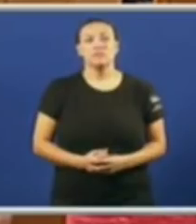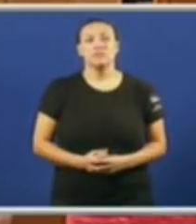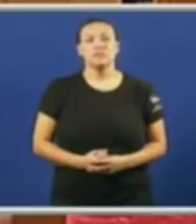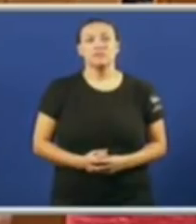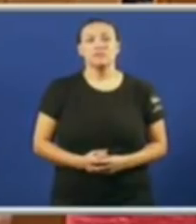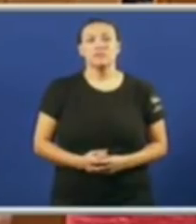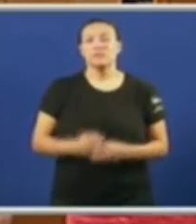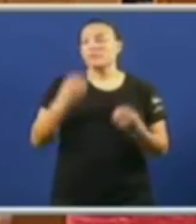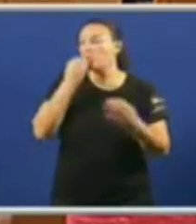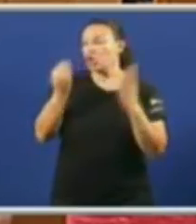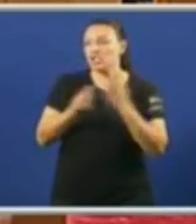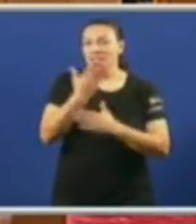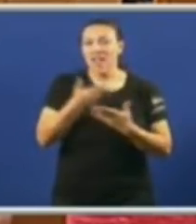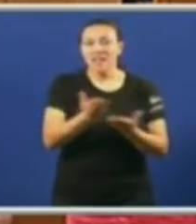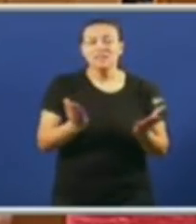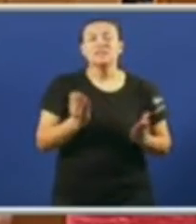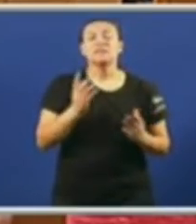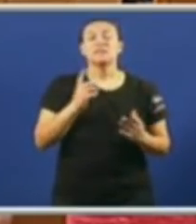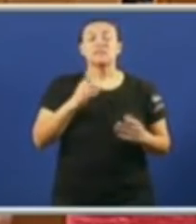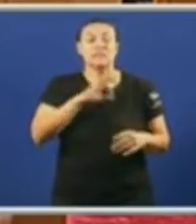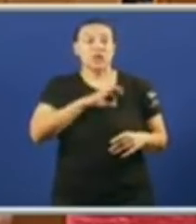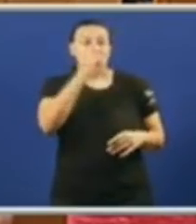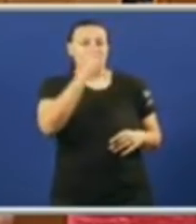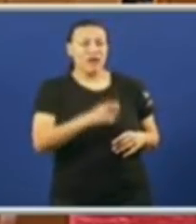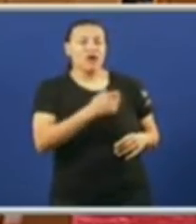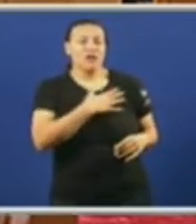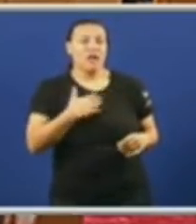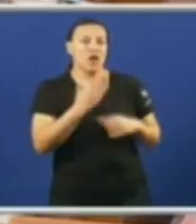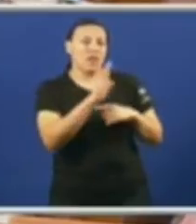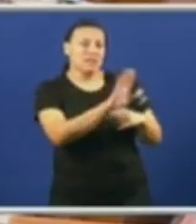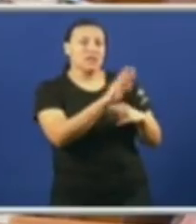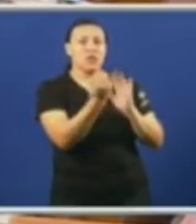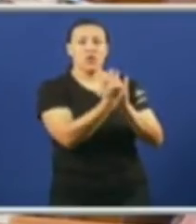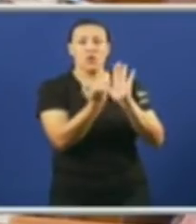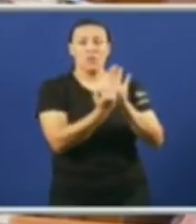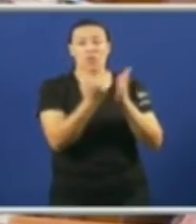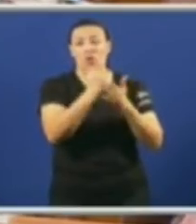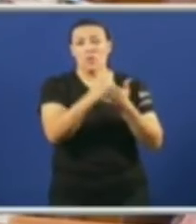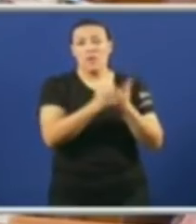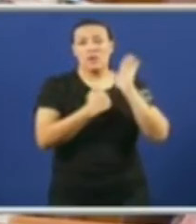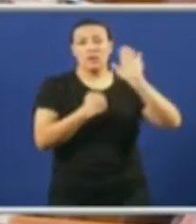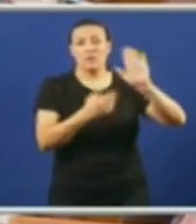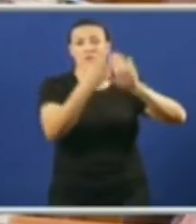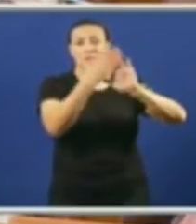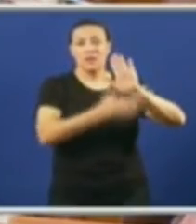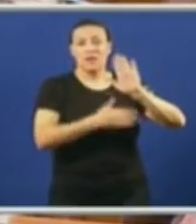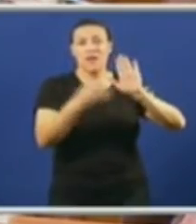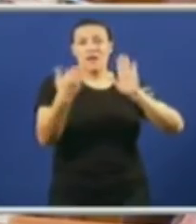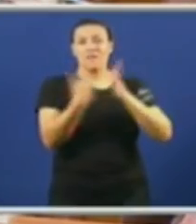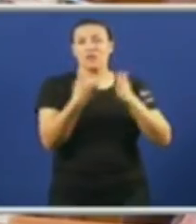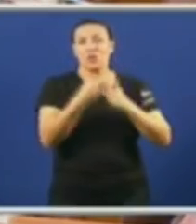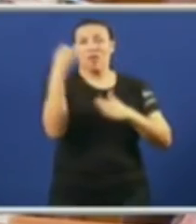Ben, moi bo día. Permítame, señor Feijóo, que lle mostre un documento. É unha factura da